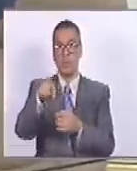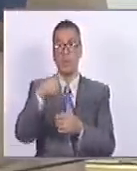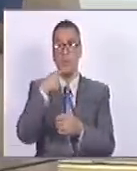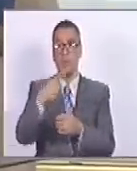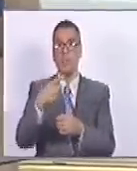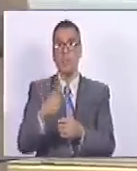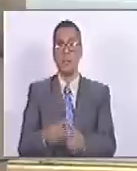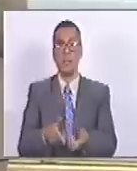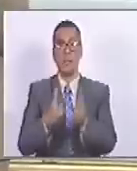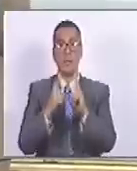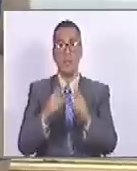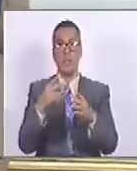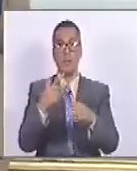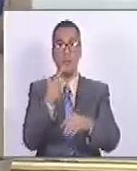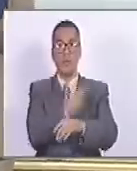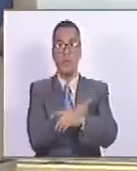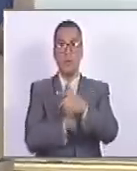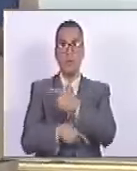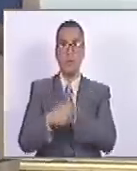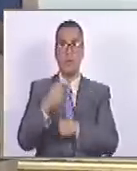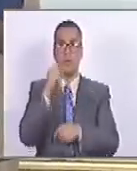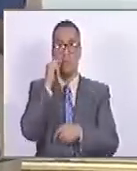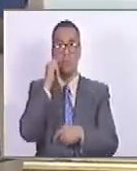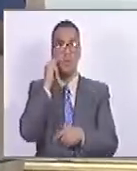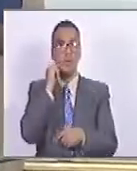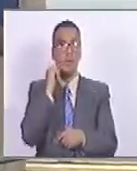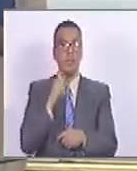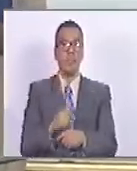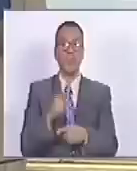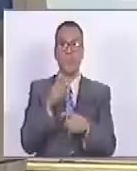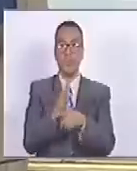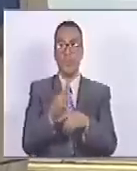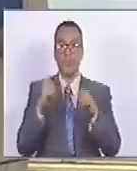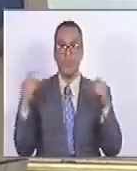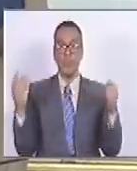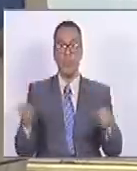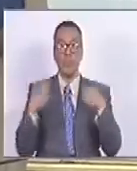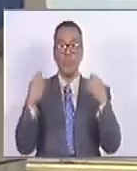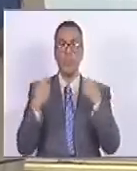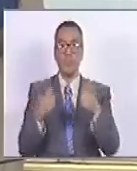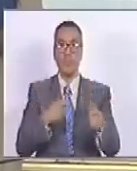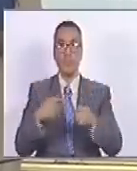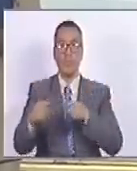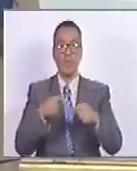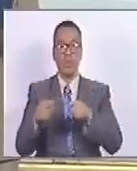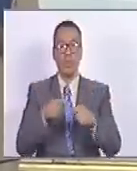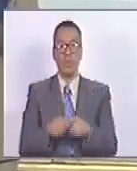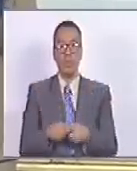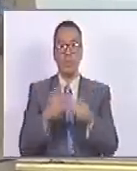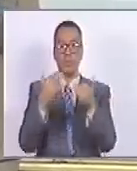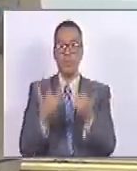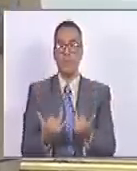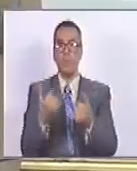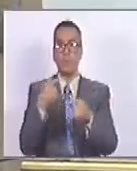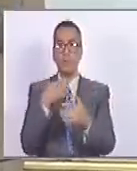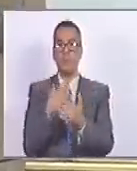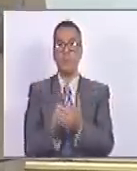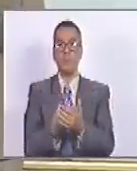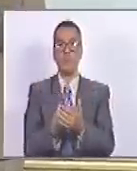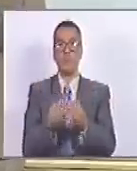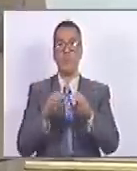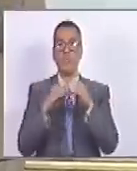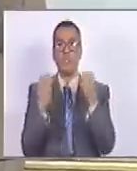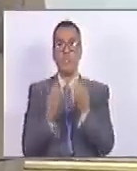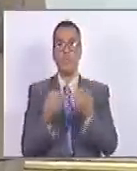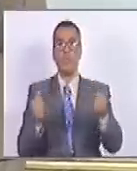a permitir el pago de vacunas para nuestra niña y nuestros niños, síganse promoviendo acciones que ya hasta la Organización de